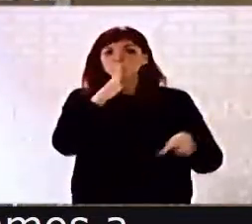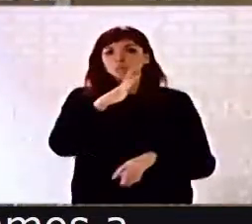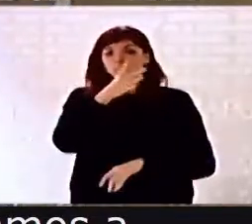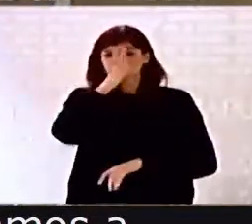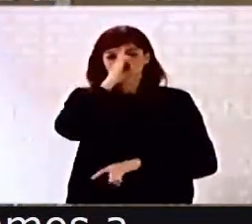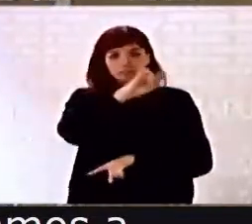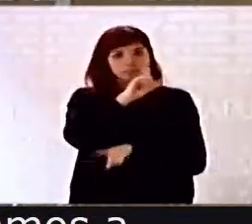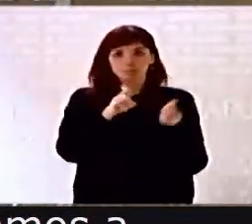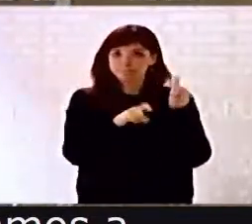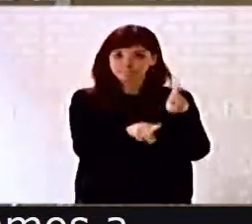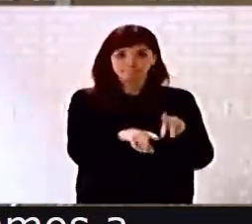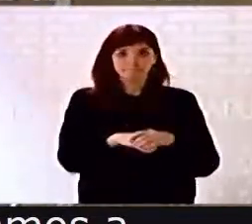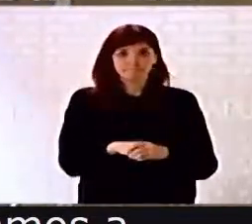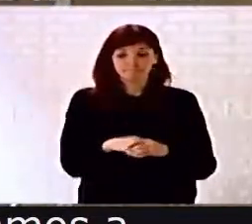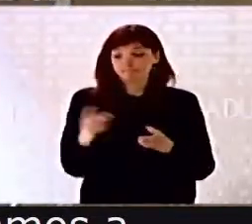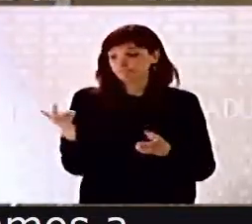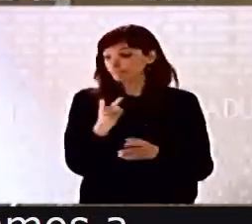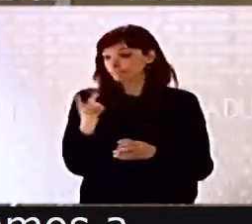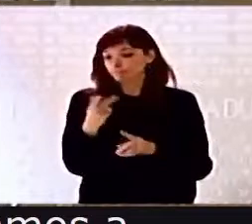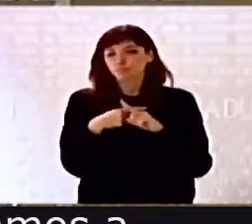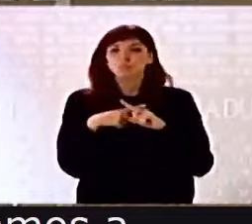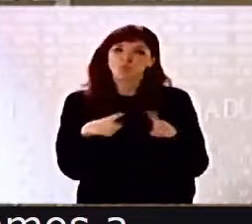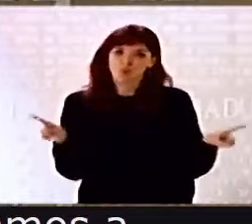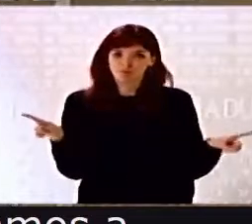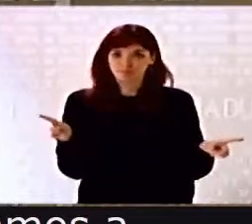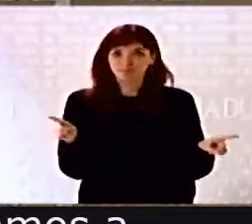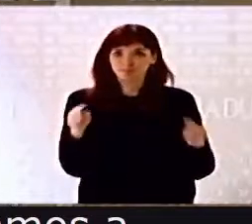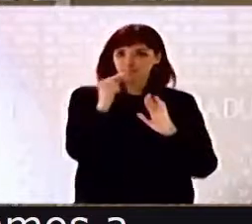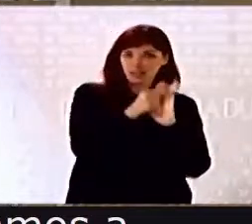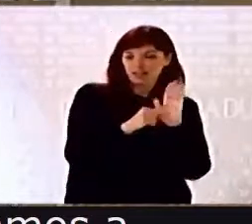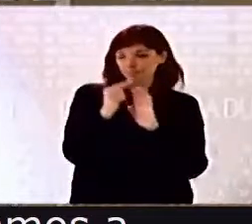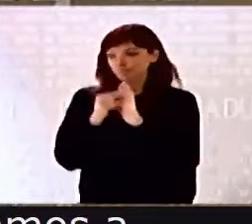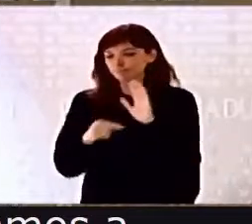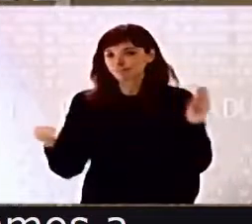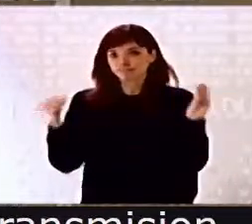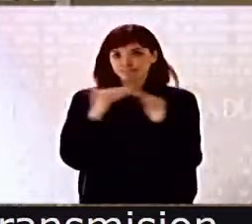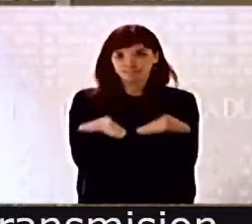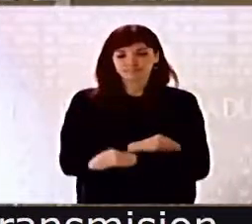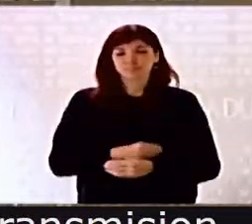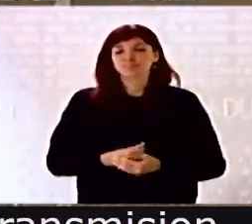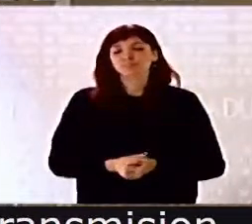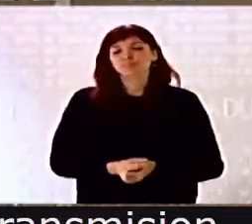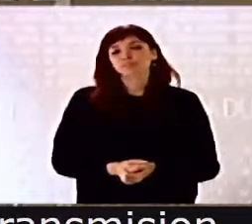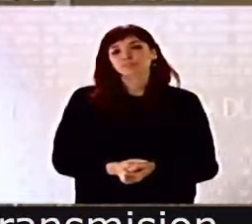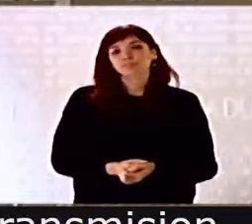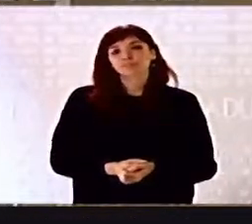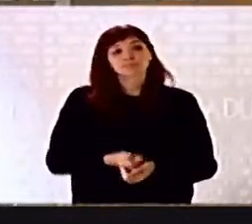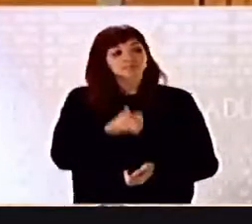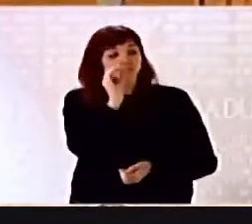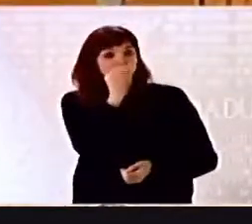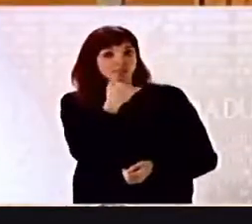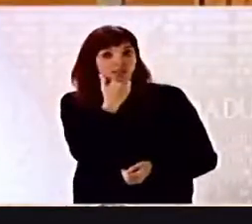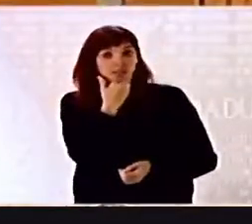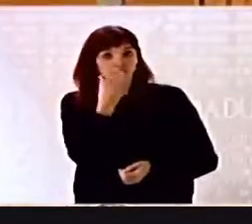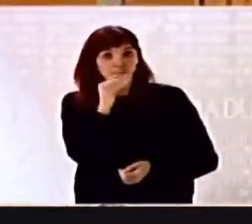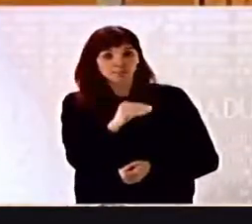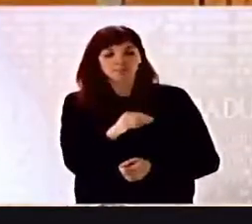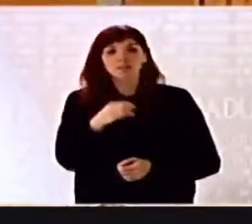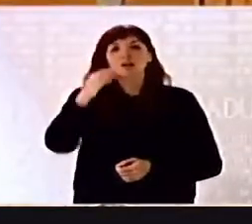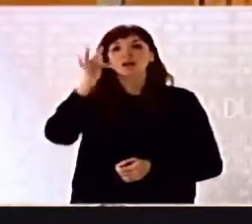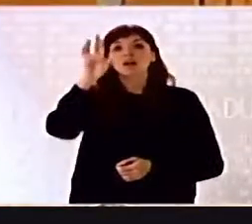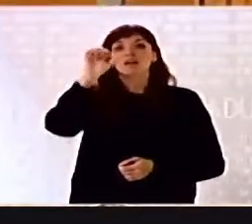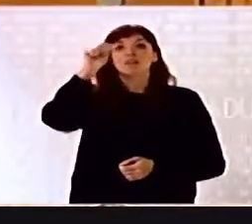también influye en que se adopten unas medidas o se adopten otras, ¿no? Una pregunta más aquí. Pues Fran